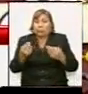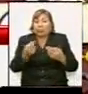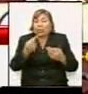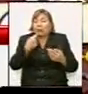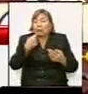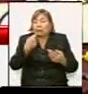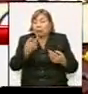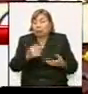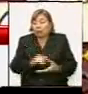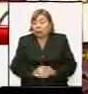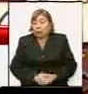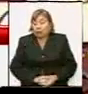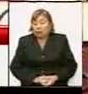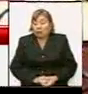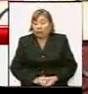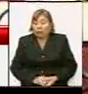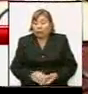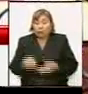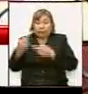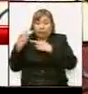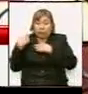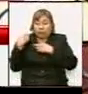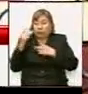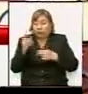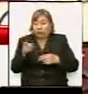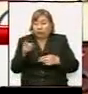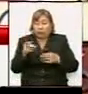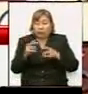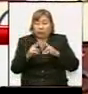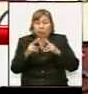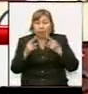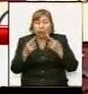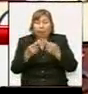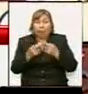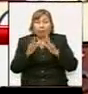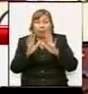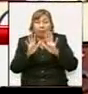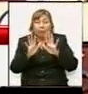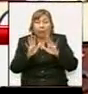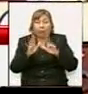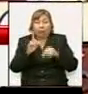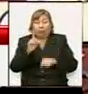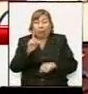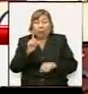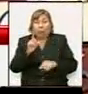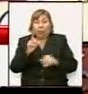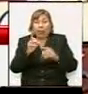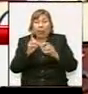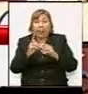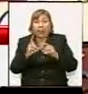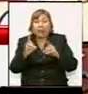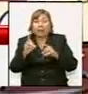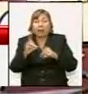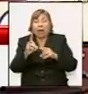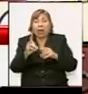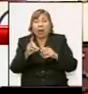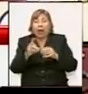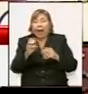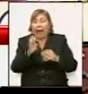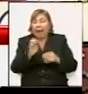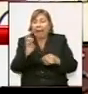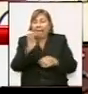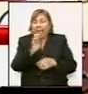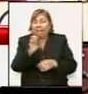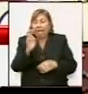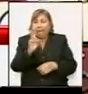decirle, presidente, que por encargo suyo me reuní con los 11 eurodiputados del Parlamento Europeo el